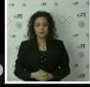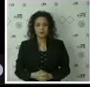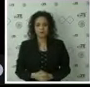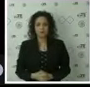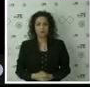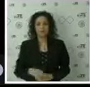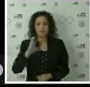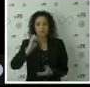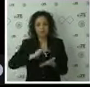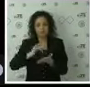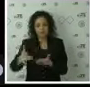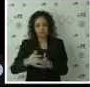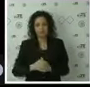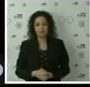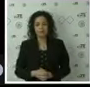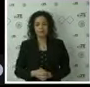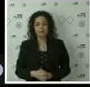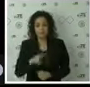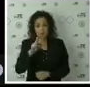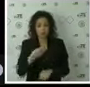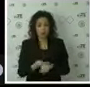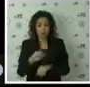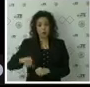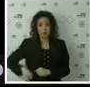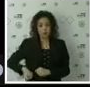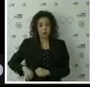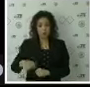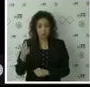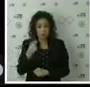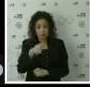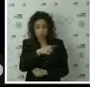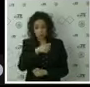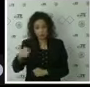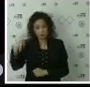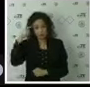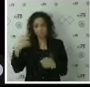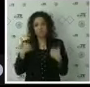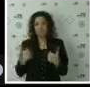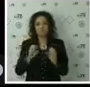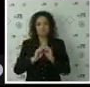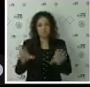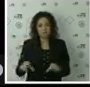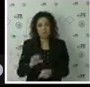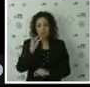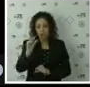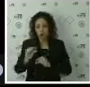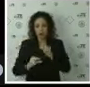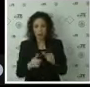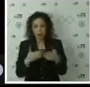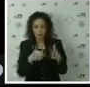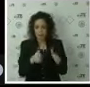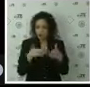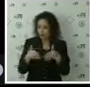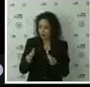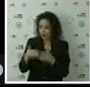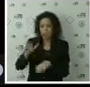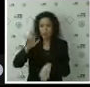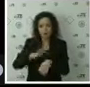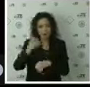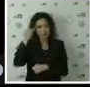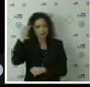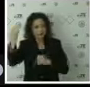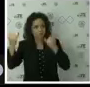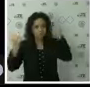Muchas gracias, Stephanie. La verdad es que es muy interesante ver cómo tienen ustedes cosas muy claras y vamos a ir descubriendo muchas ideas con una